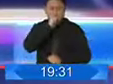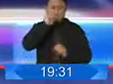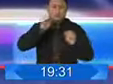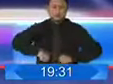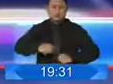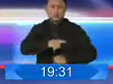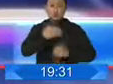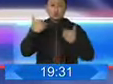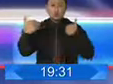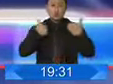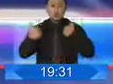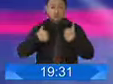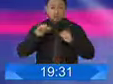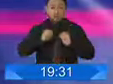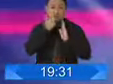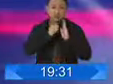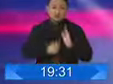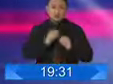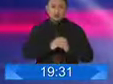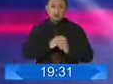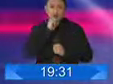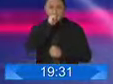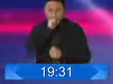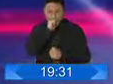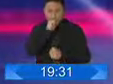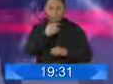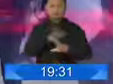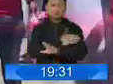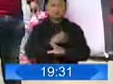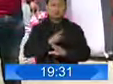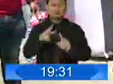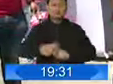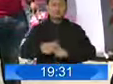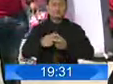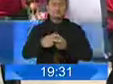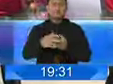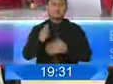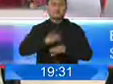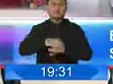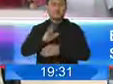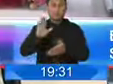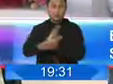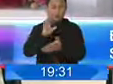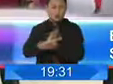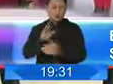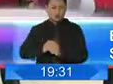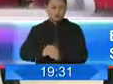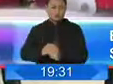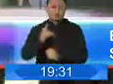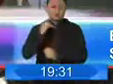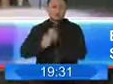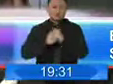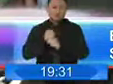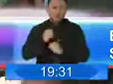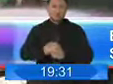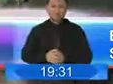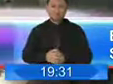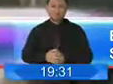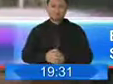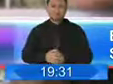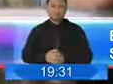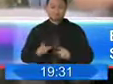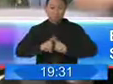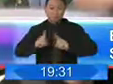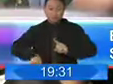arte, su música, el visito de la música que nace especialmente en los colegios, en los primeros años. Pero la diferencia que